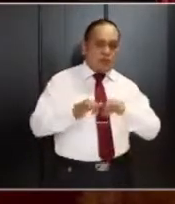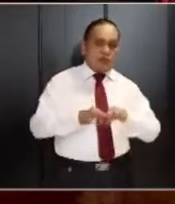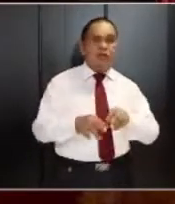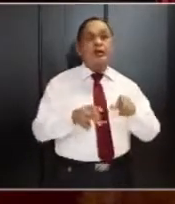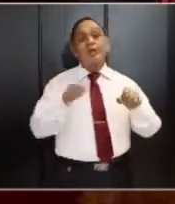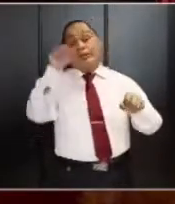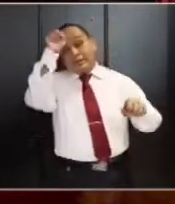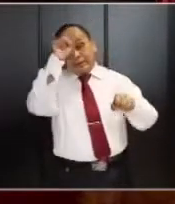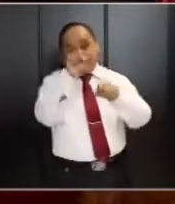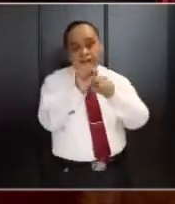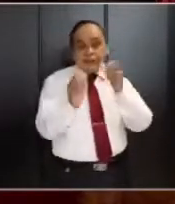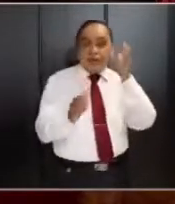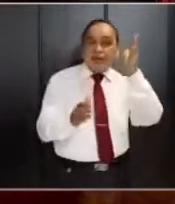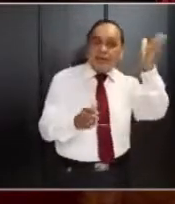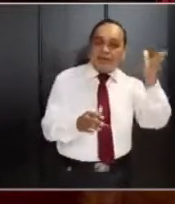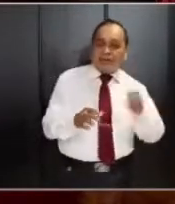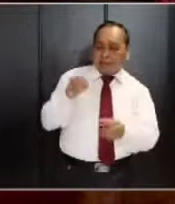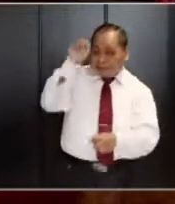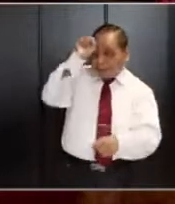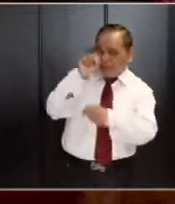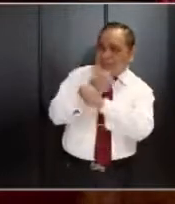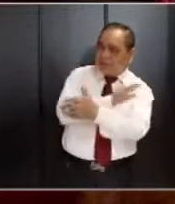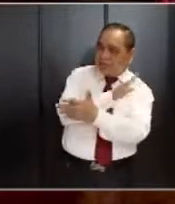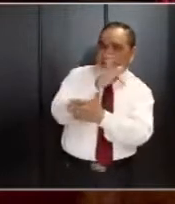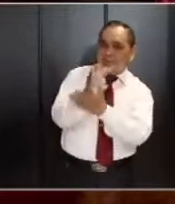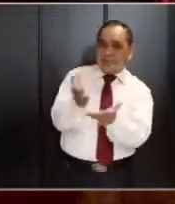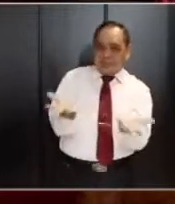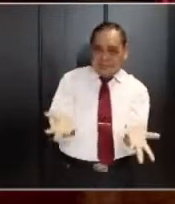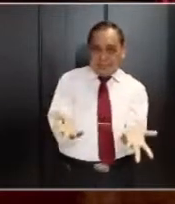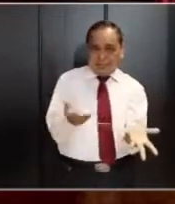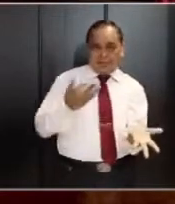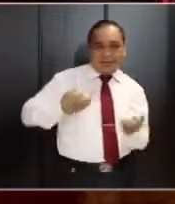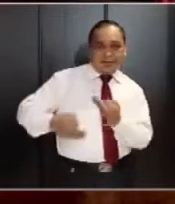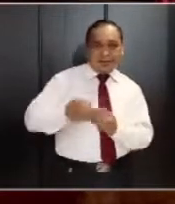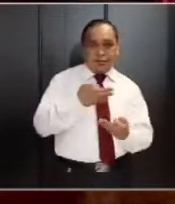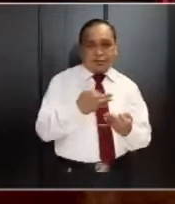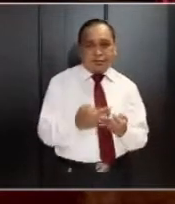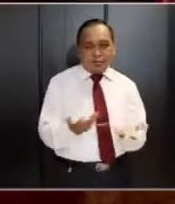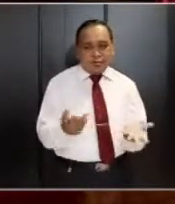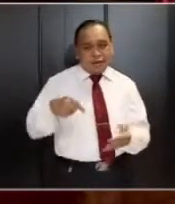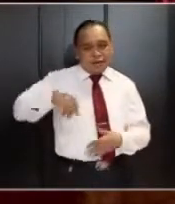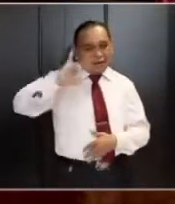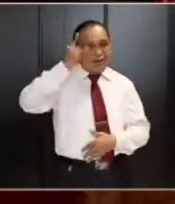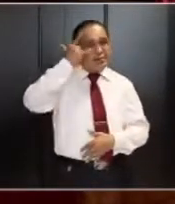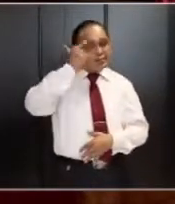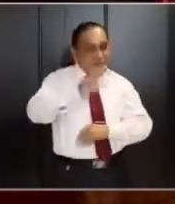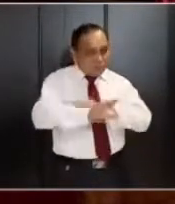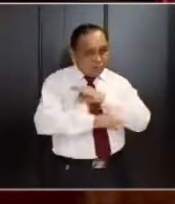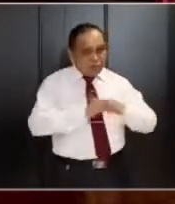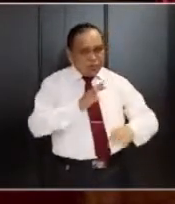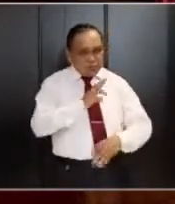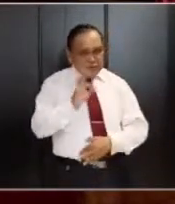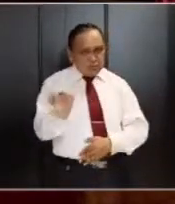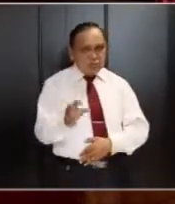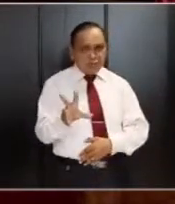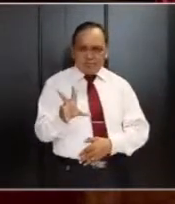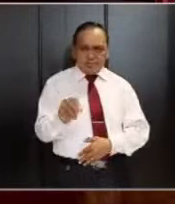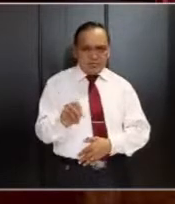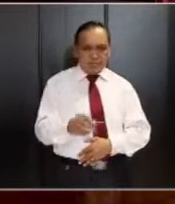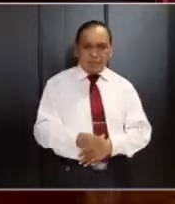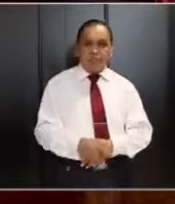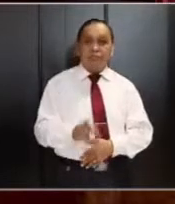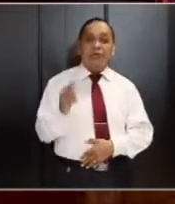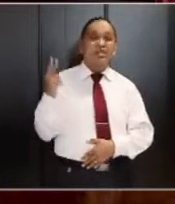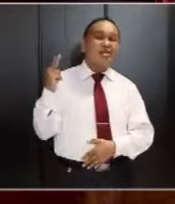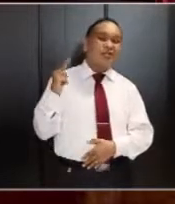hay que hacer gestiones, no todo se tiene que se puede resolver aquí en Campeche. Y hasta trabajo me cuesta viajar.